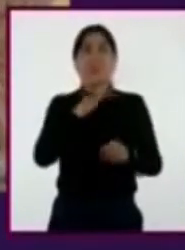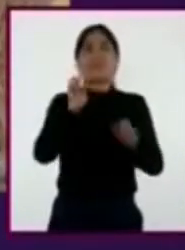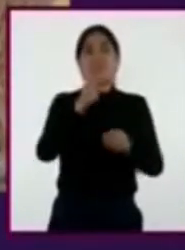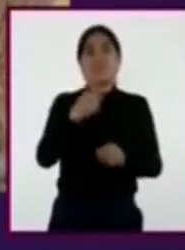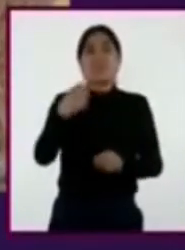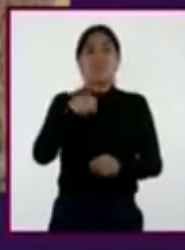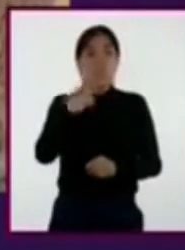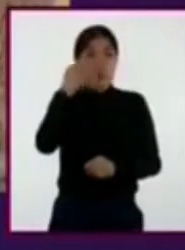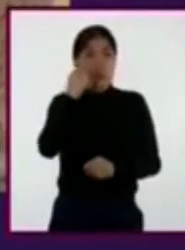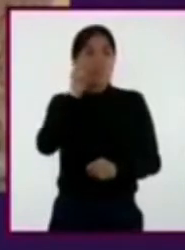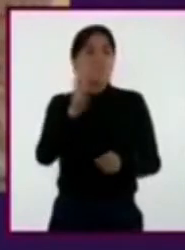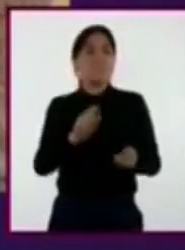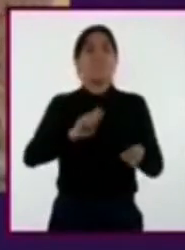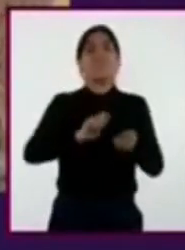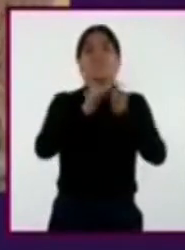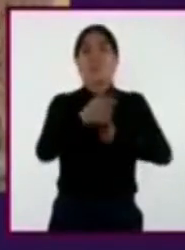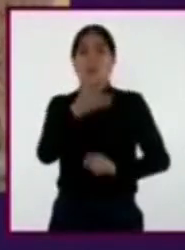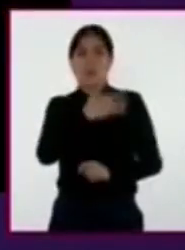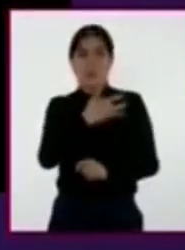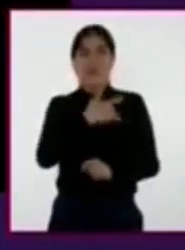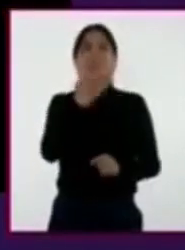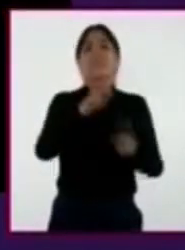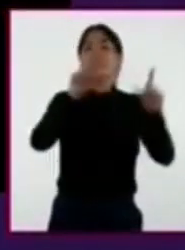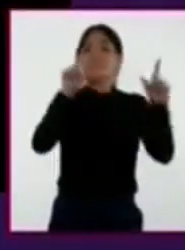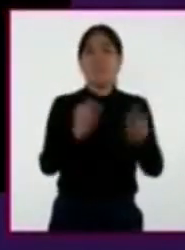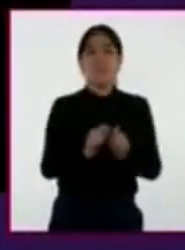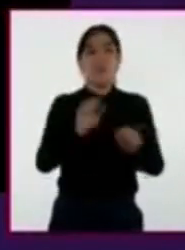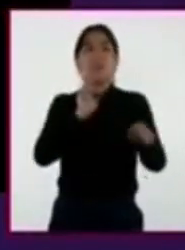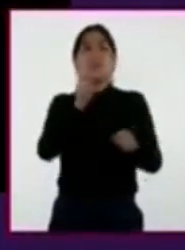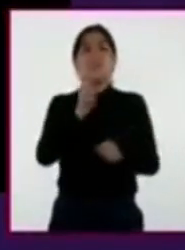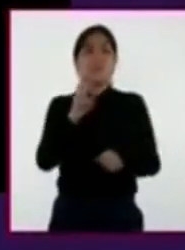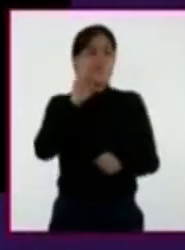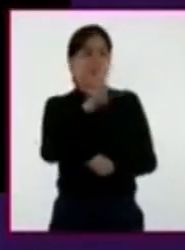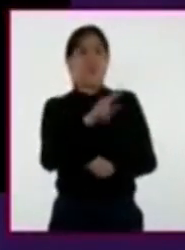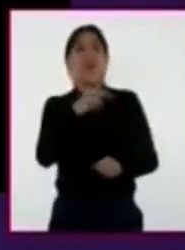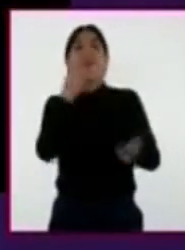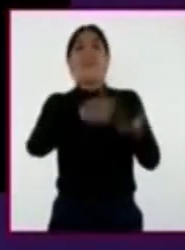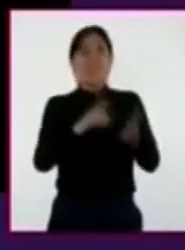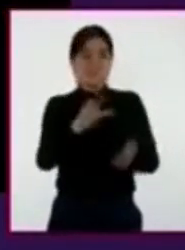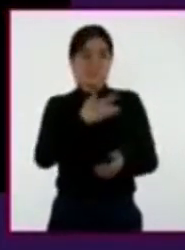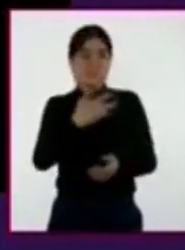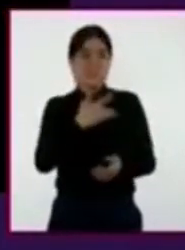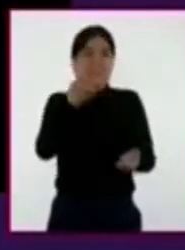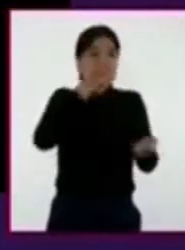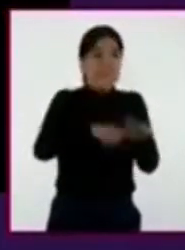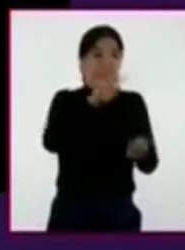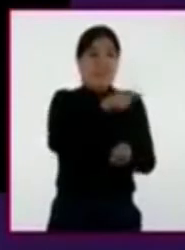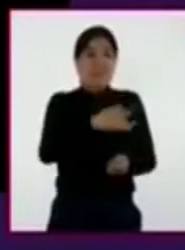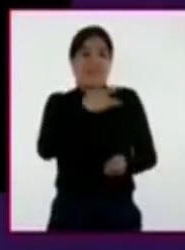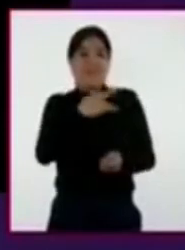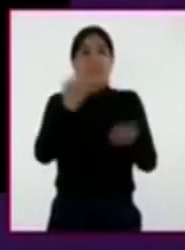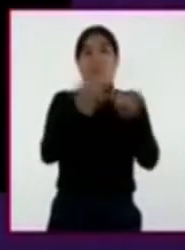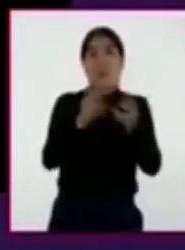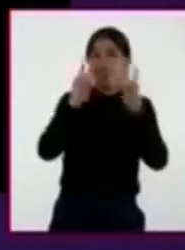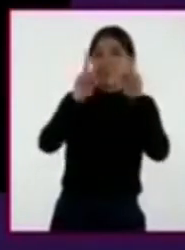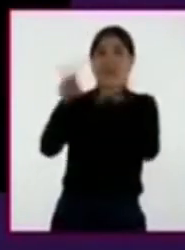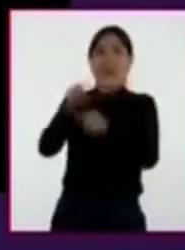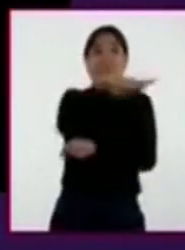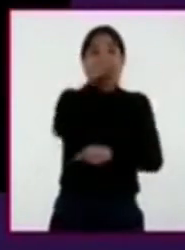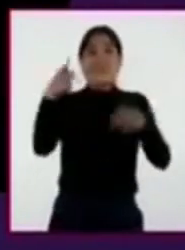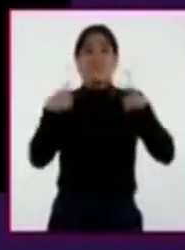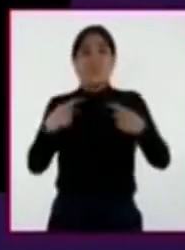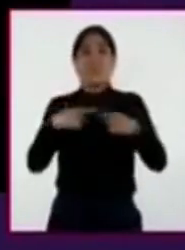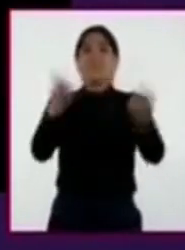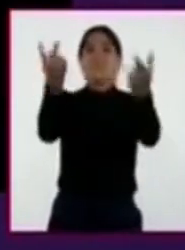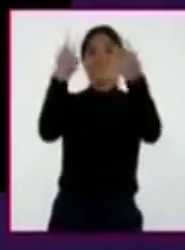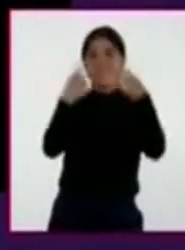Y ese es el mejor resumen de su obra. Lo que ella ve es lo que ella siente y lo que ella siente es lo que ella ve y lo que quiere que los demás vean de